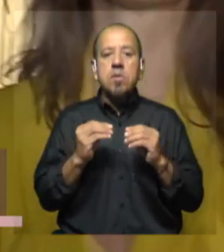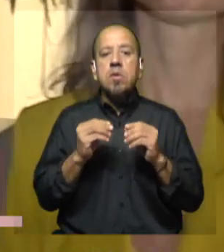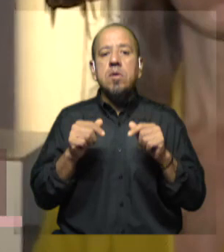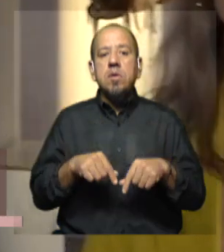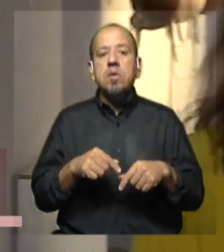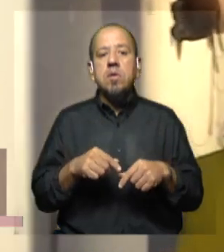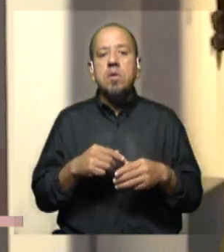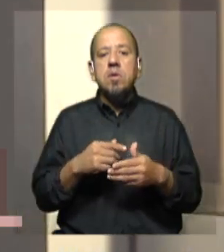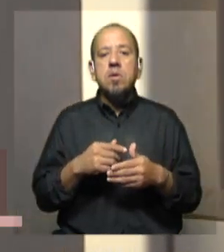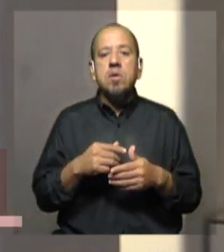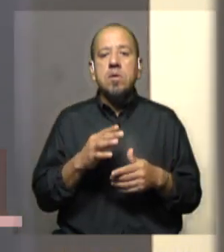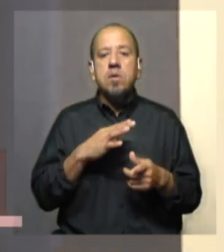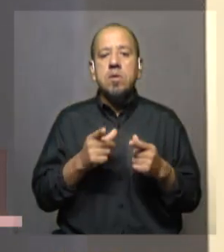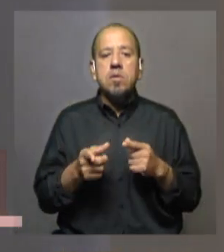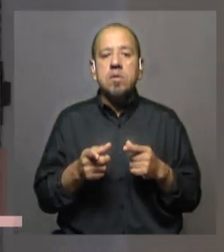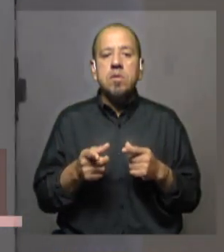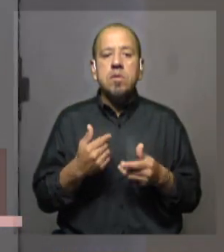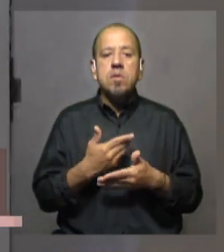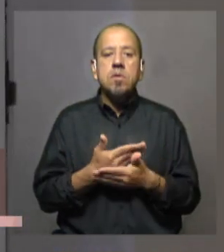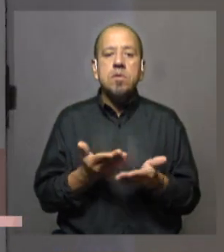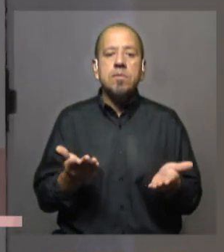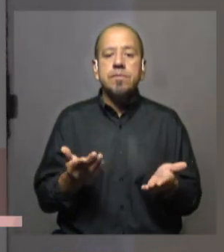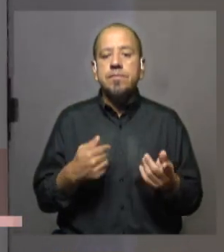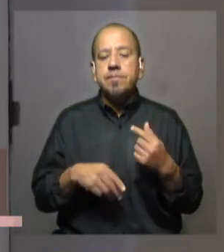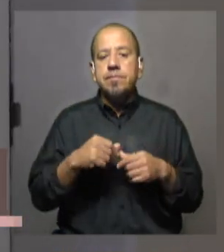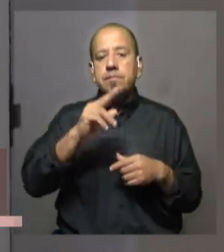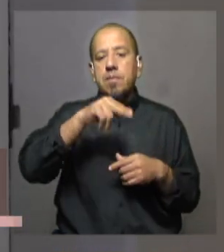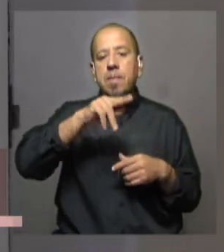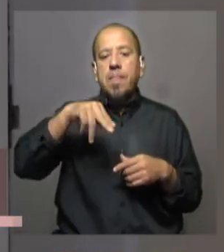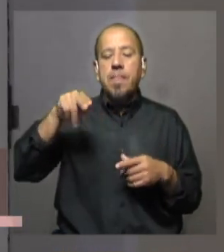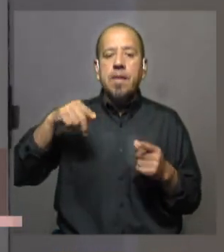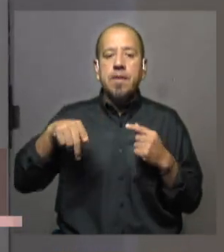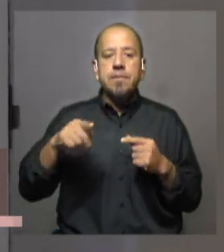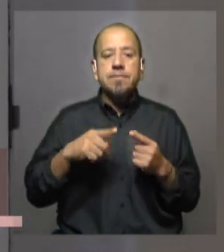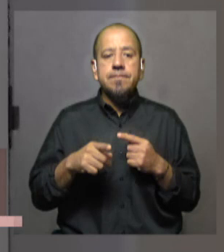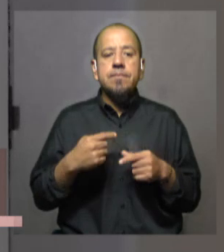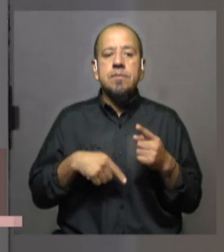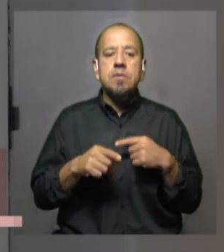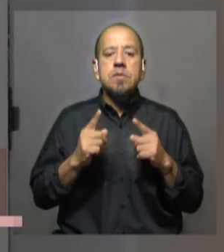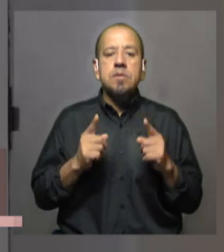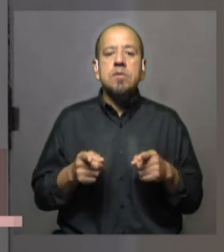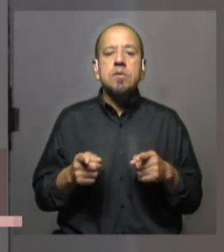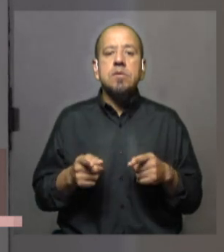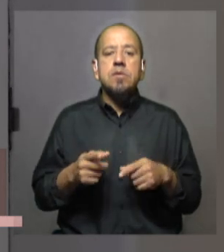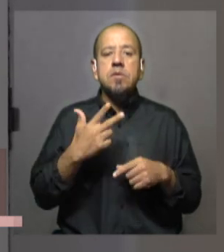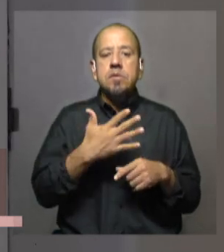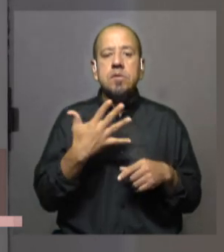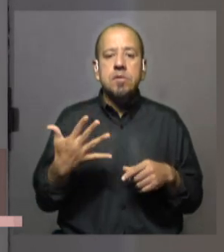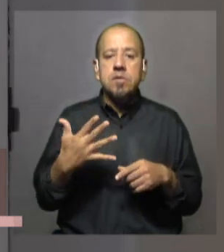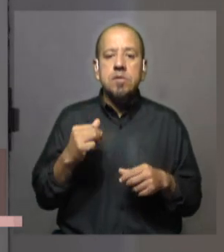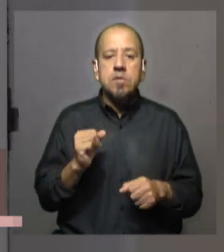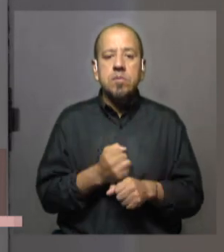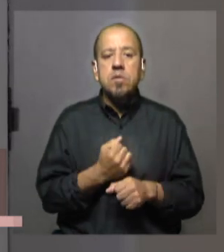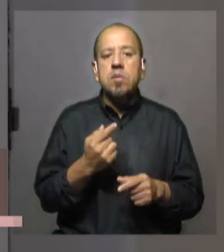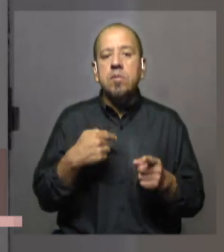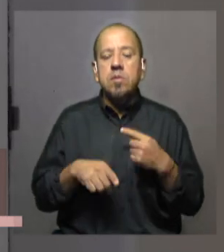en el EAC va a estar esta exposición con pinturas y obras de Gladys Afamado, pero también de los 35 premiados